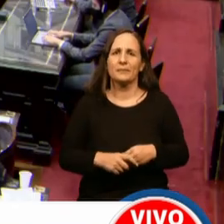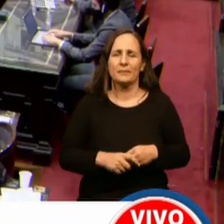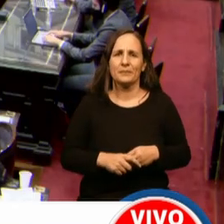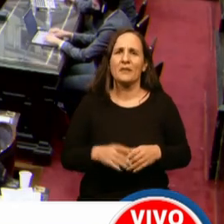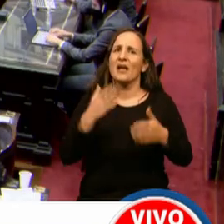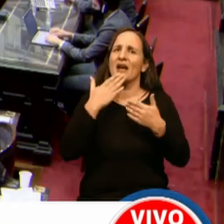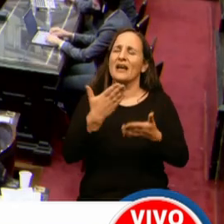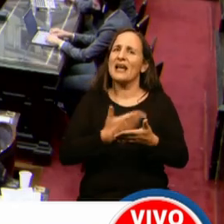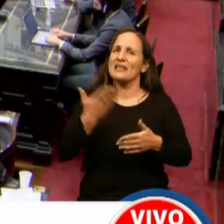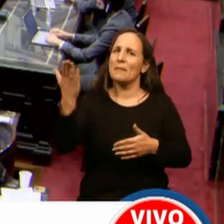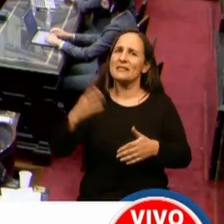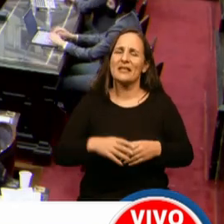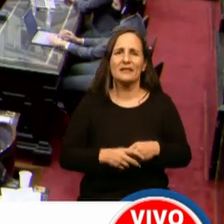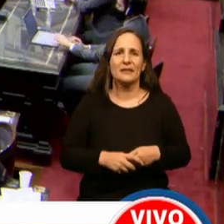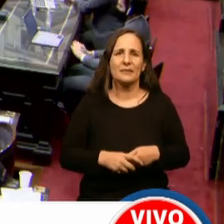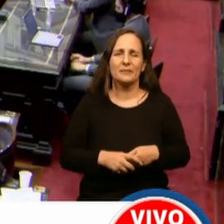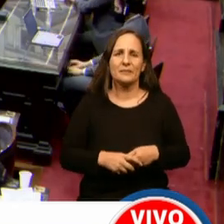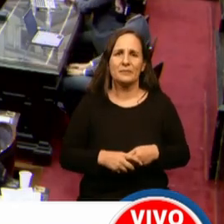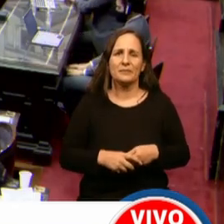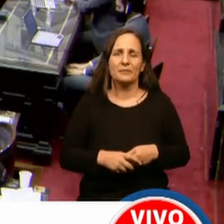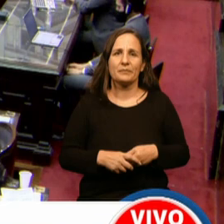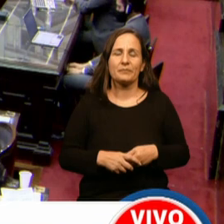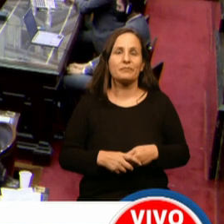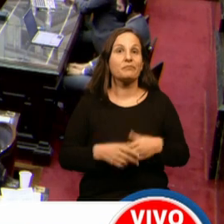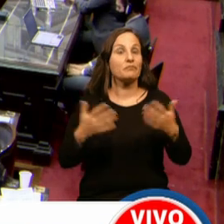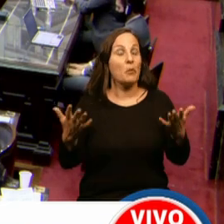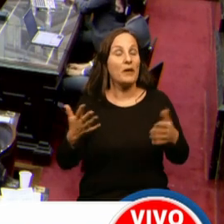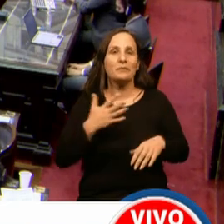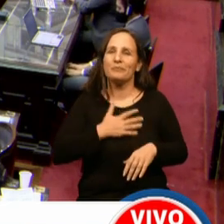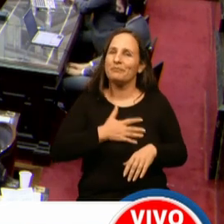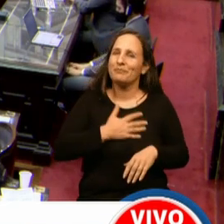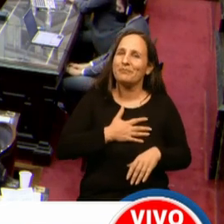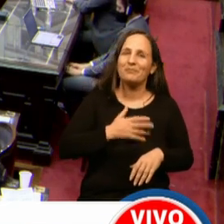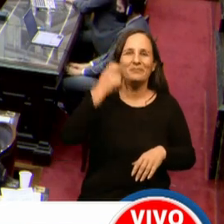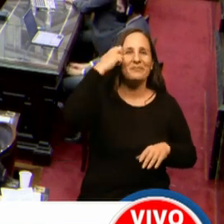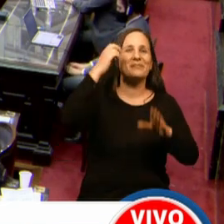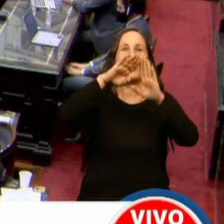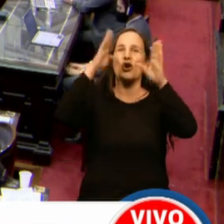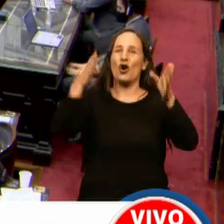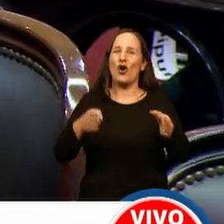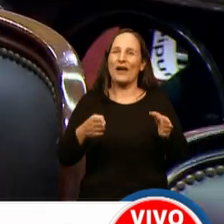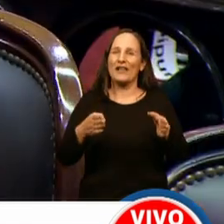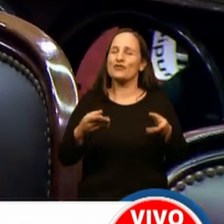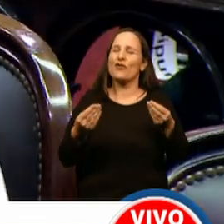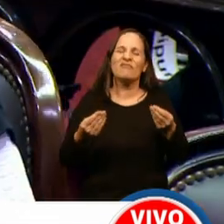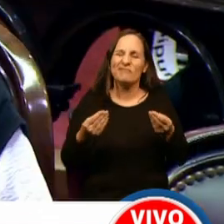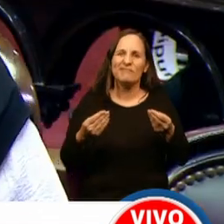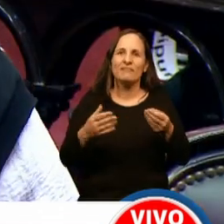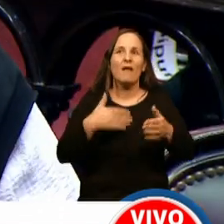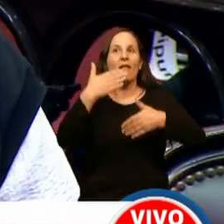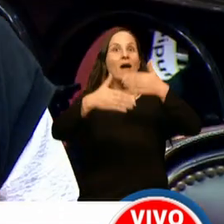gracias señor presidente celebro una vez más que este congreso busque avanzar